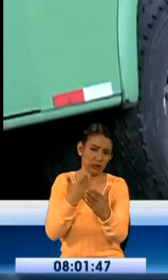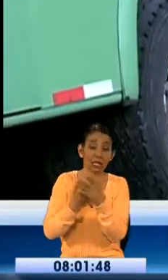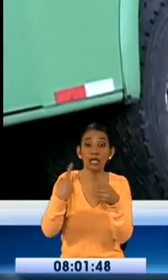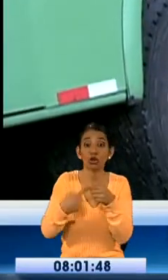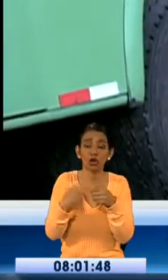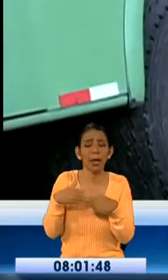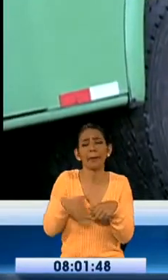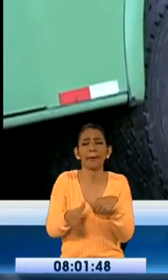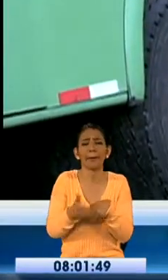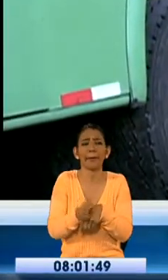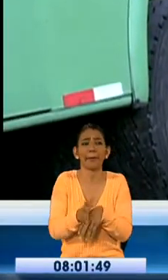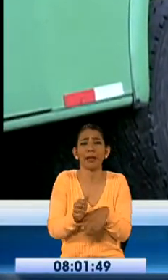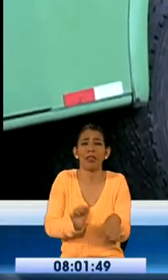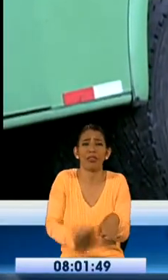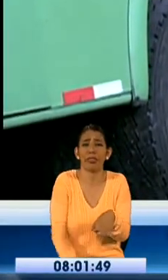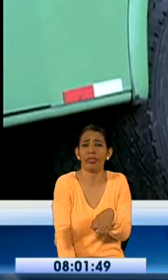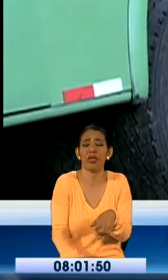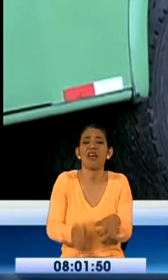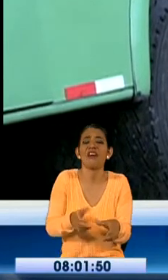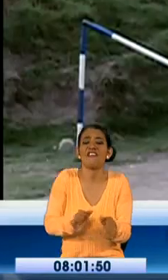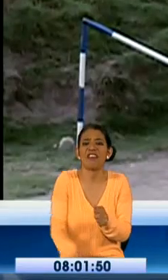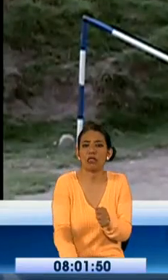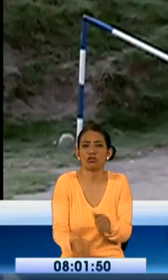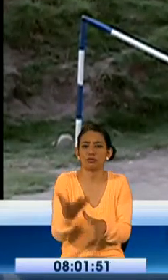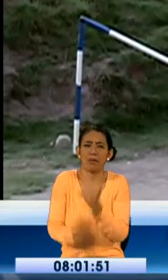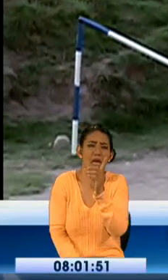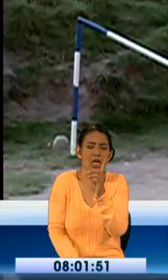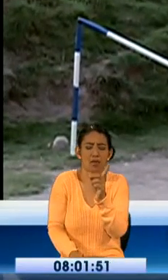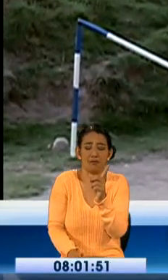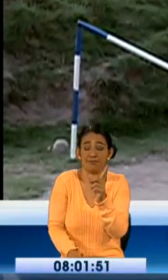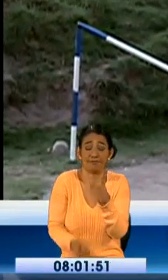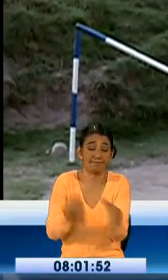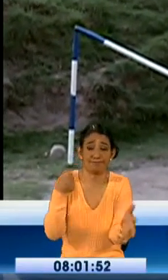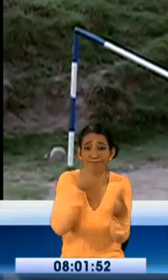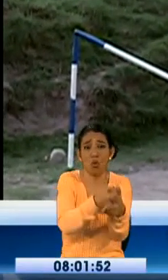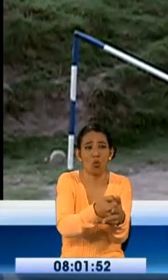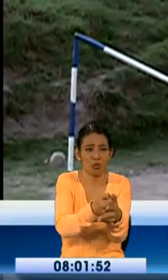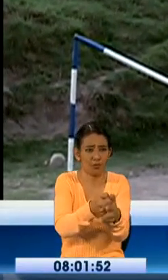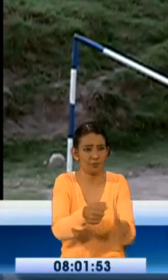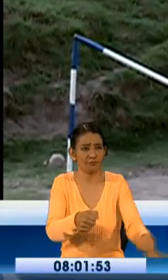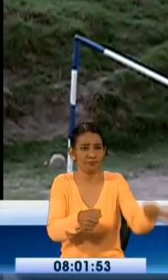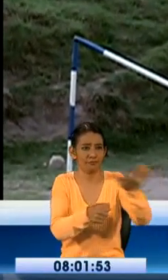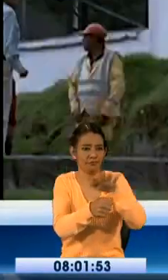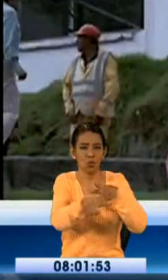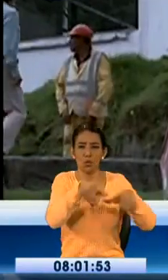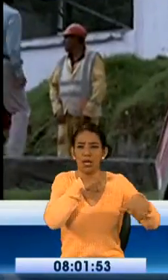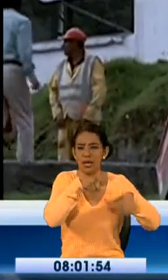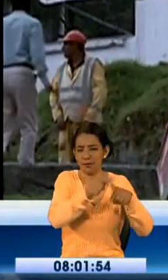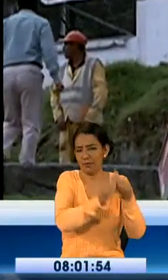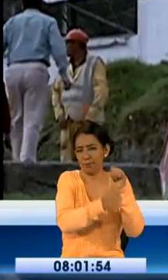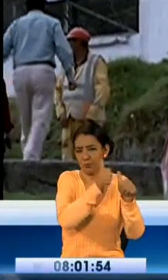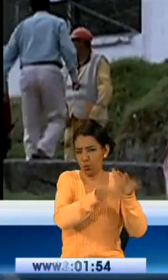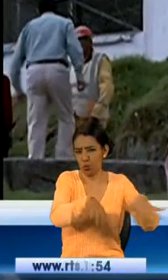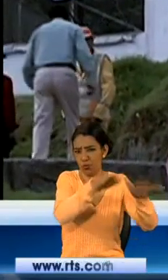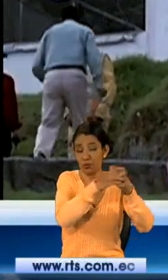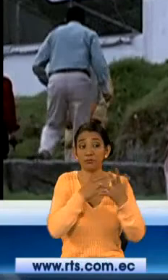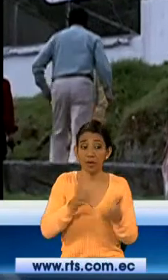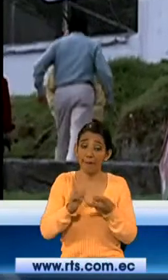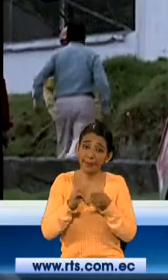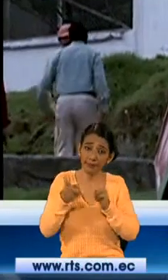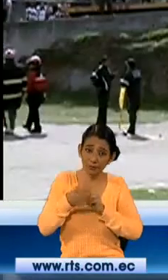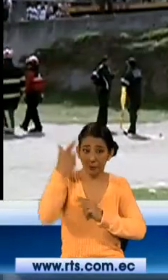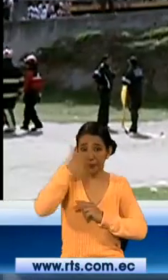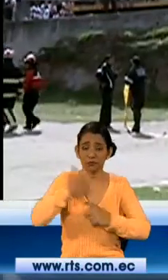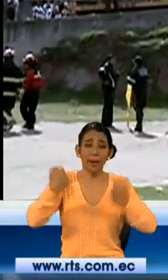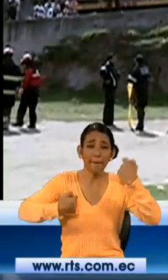sufrido una falla mecánica en el sistema de frenos y terminó accidentado en esta cancha deportiva. Los vecinos y conductores que viajaban cerca